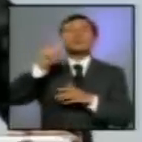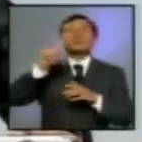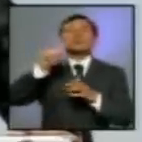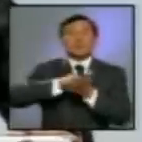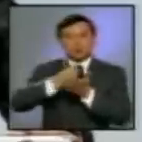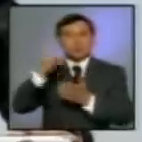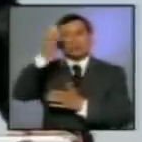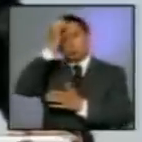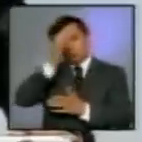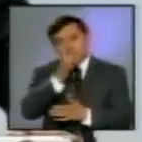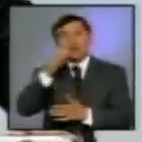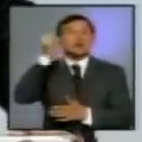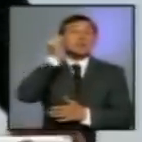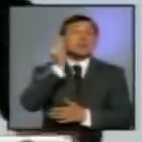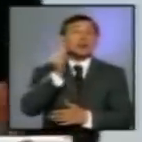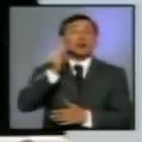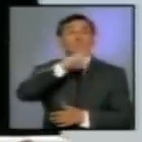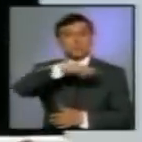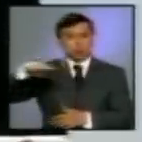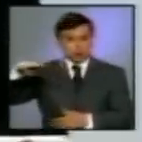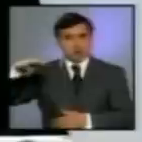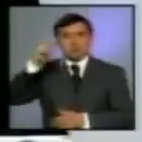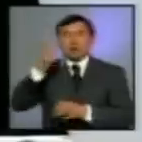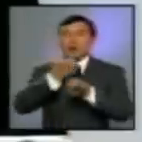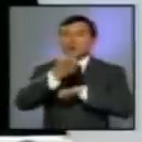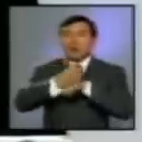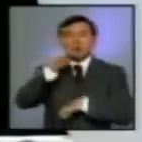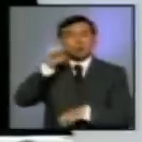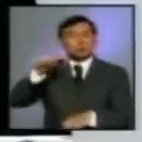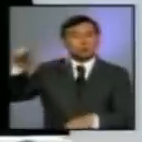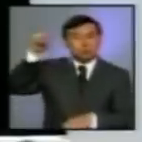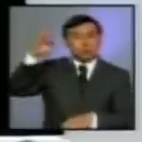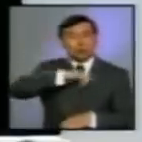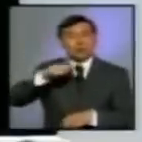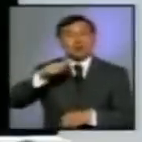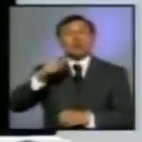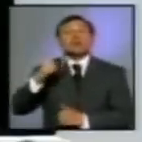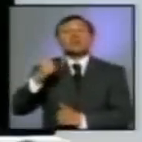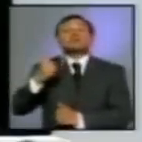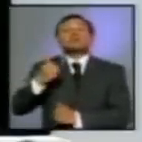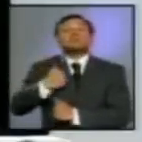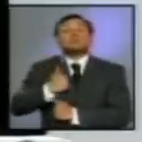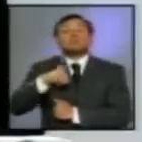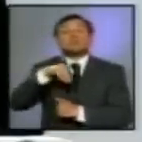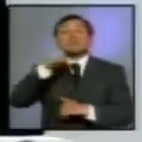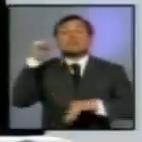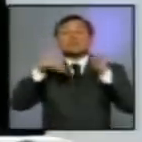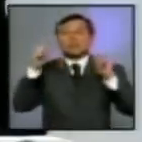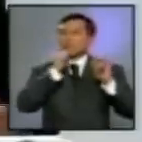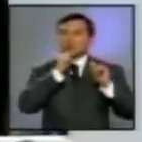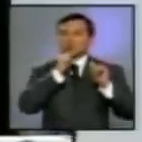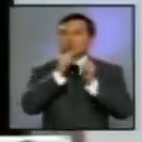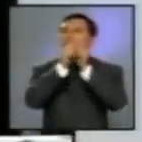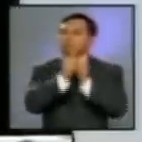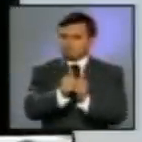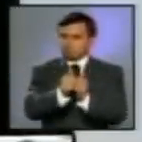para Guerrero, para Michoacán. Estados que obviamente no pueden retirarse al Ejército hasta en tanto no haya condiciones óptimas